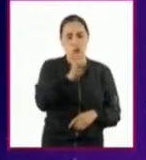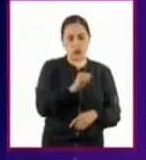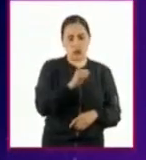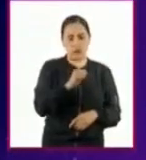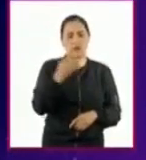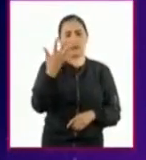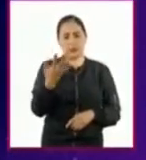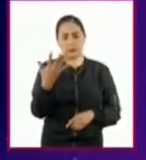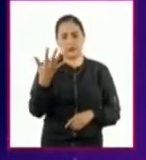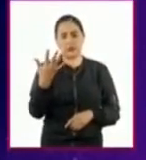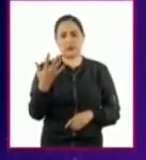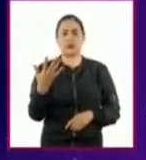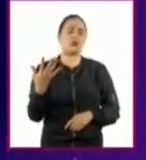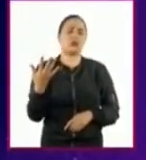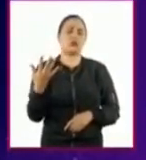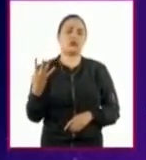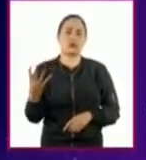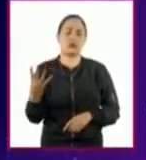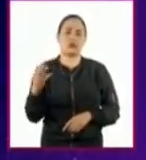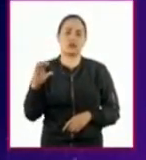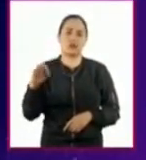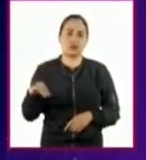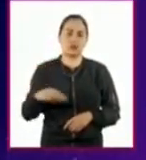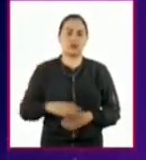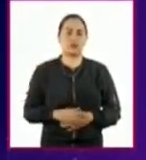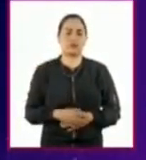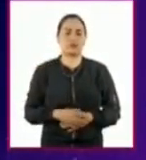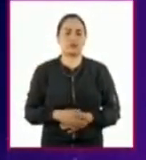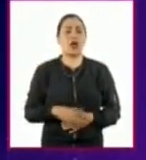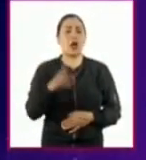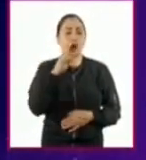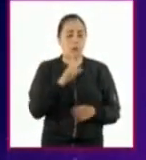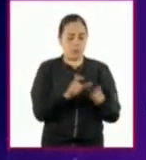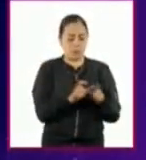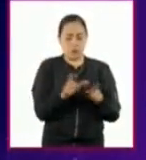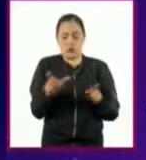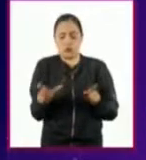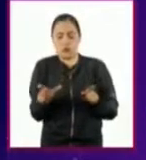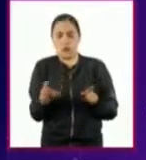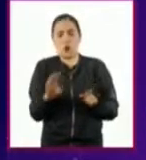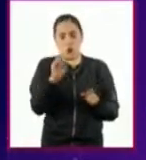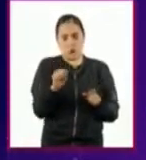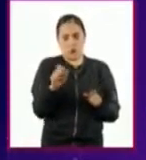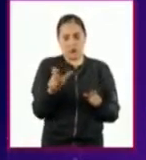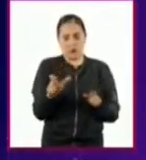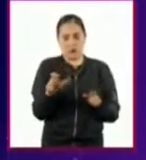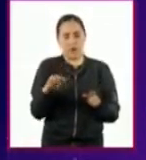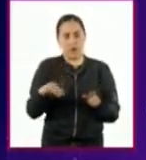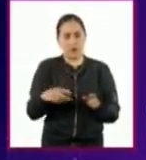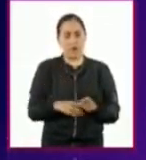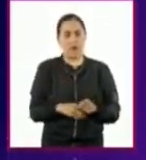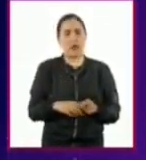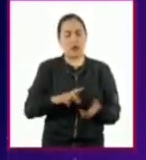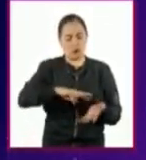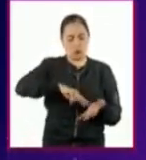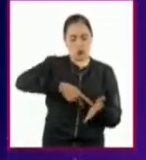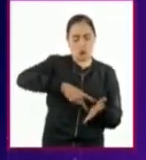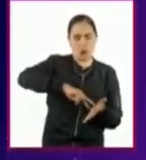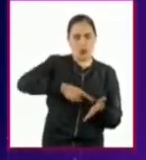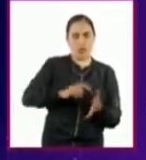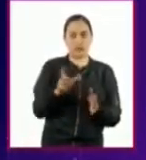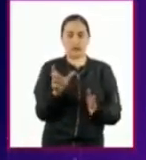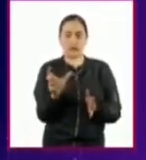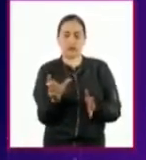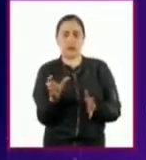y 4 centímetros. Trazamos el segmento de 9 centímetros. Abrimos el compás a 5 centímetros y trazamos